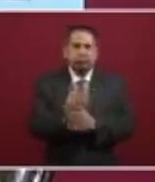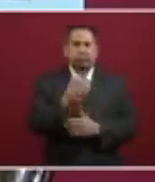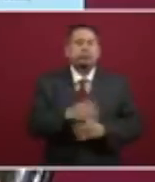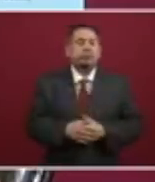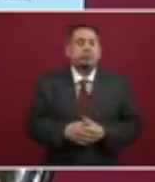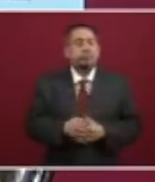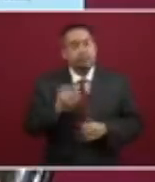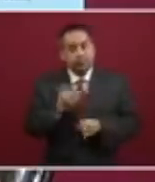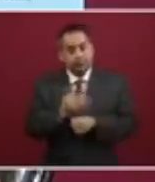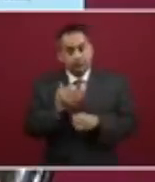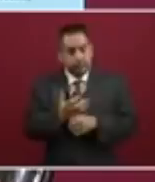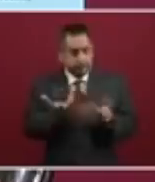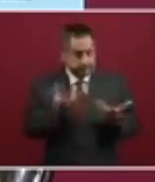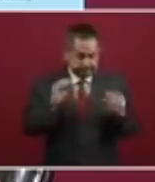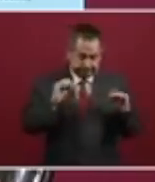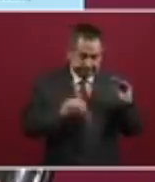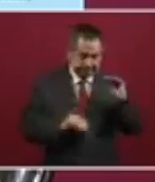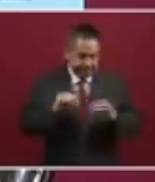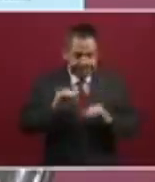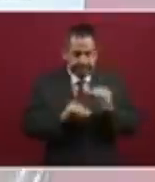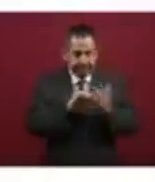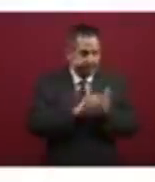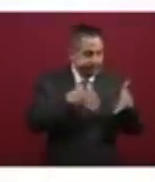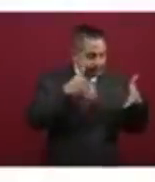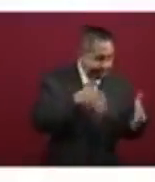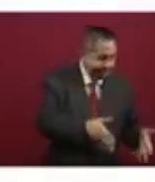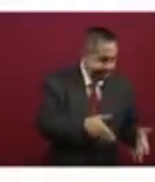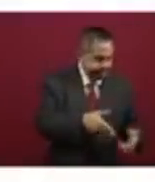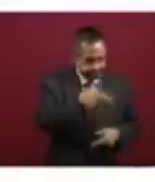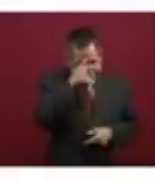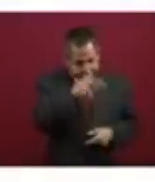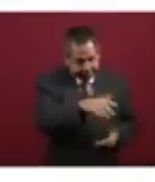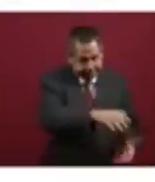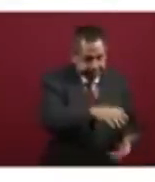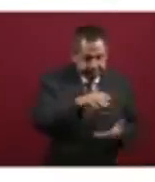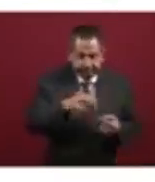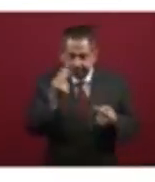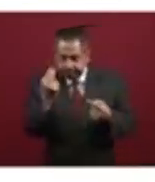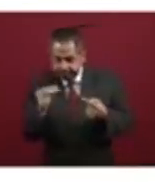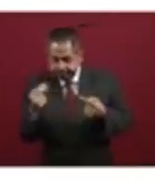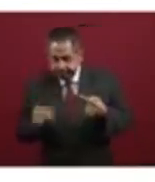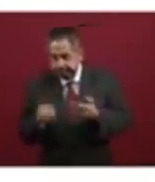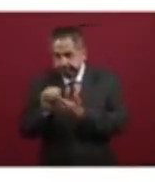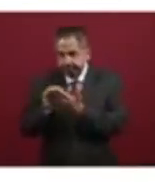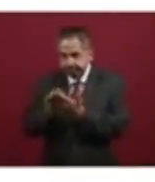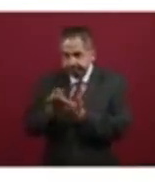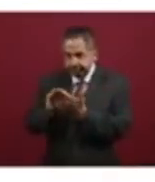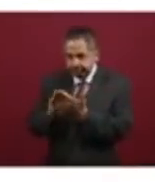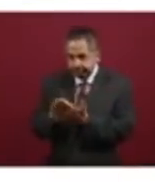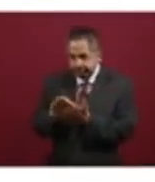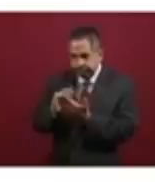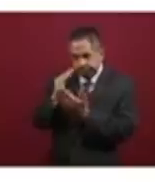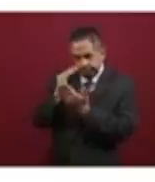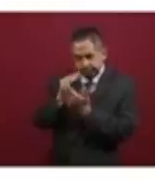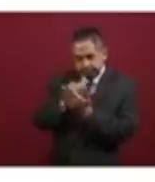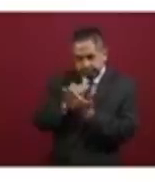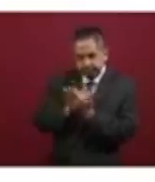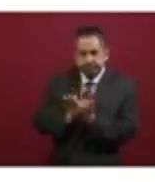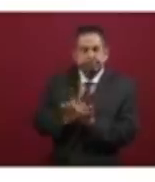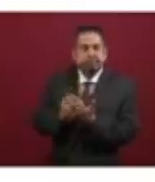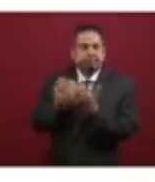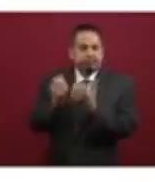estamos haciendo con este Registro Nacional de Fosas, que se está integrando, ya lo decía, con información de la Comisión Nacional de Búsqueda,